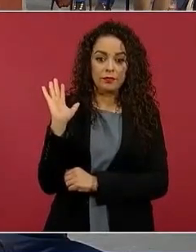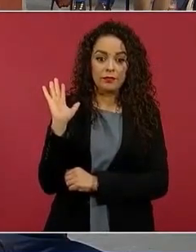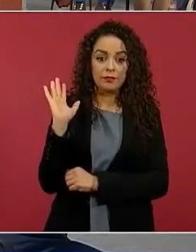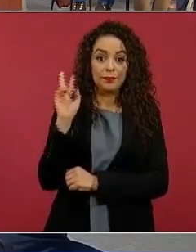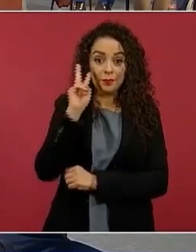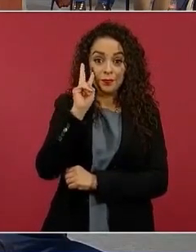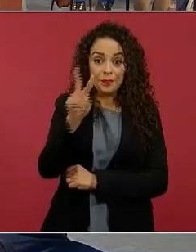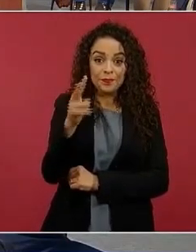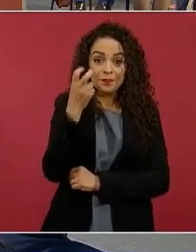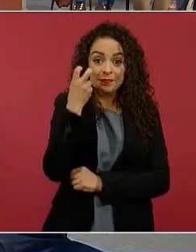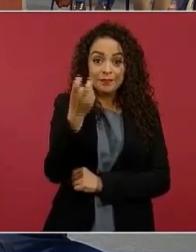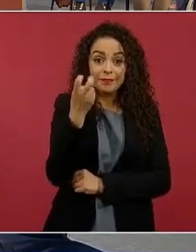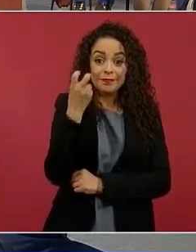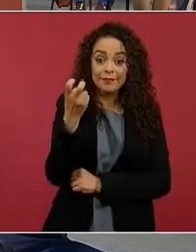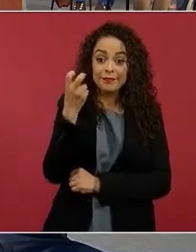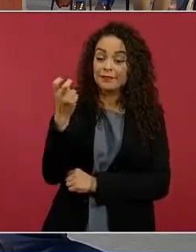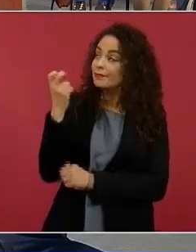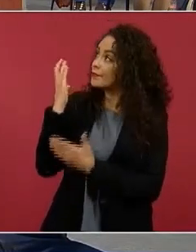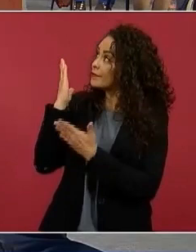ahí está.